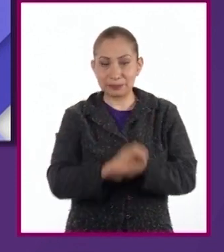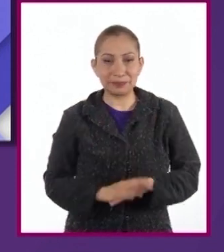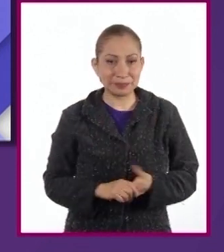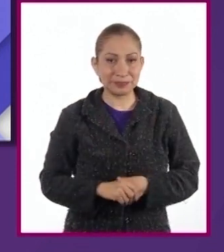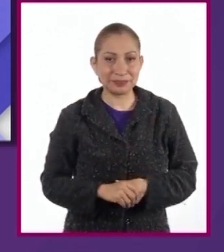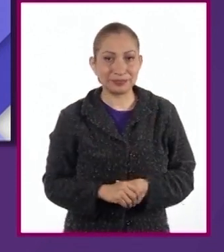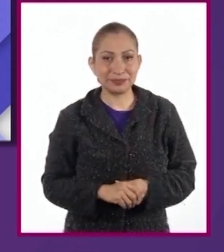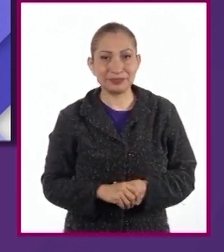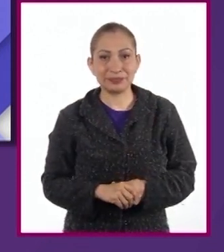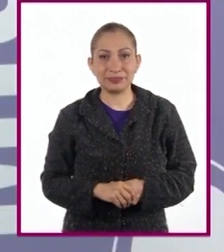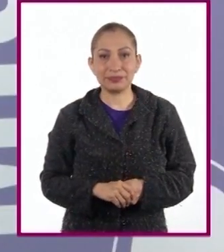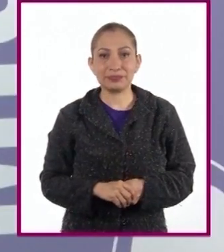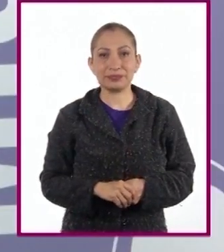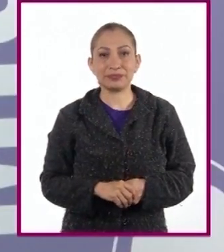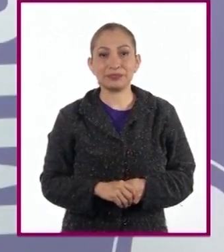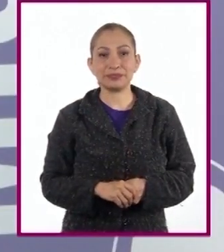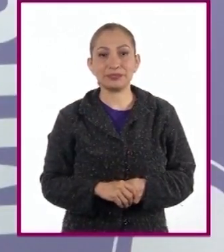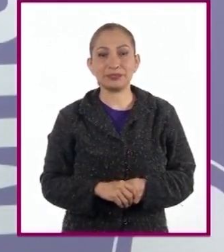asignatura.